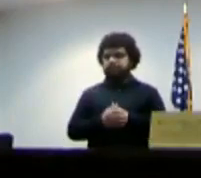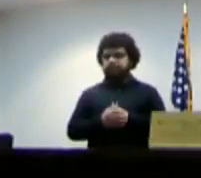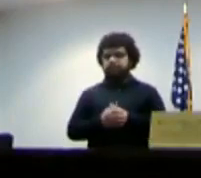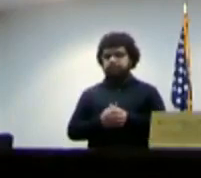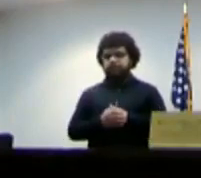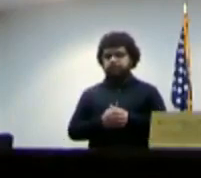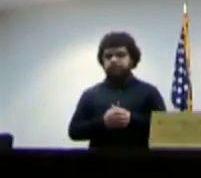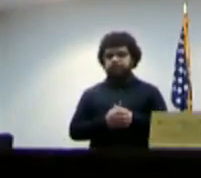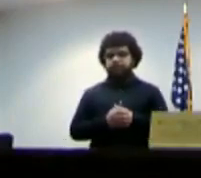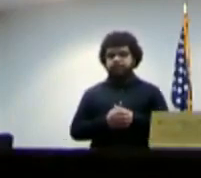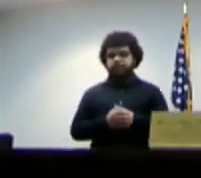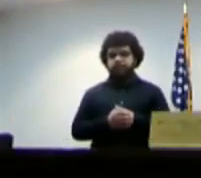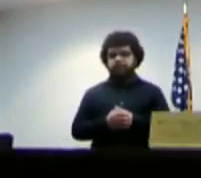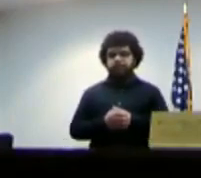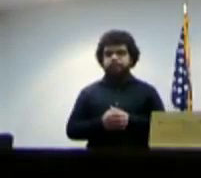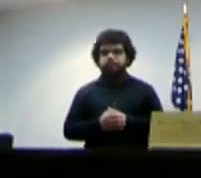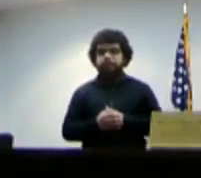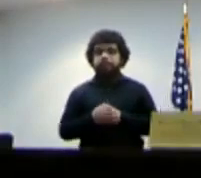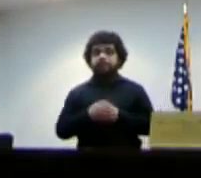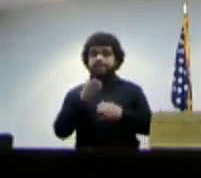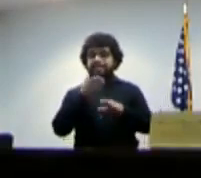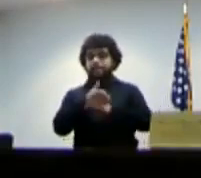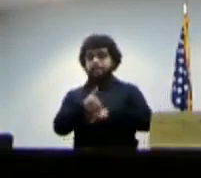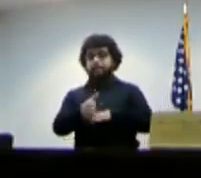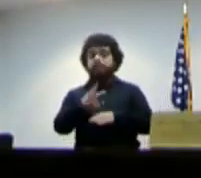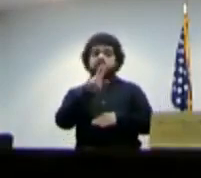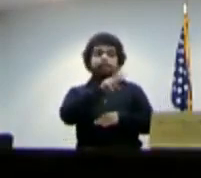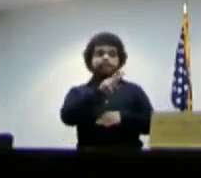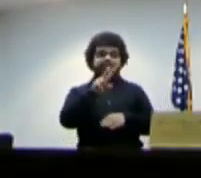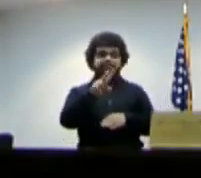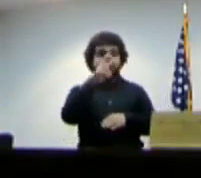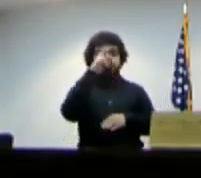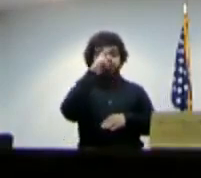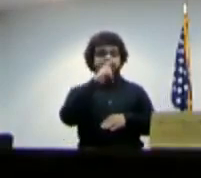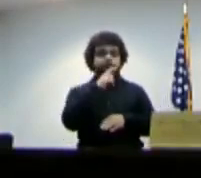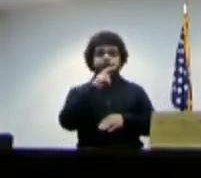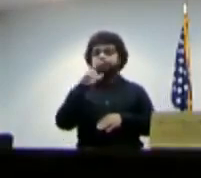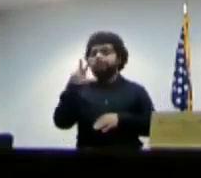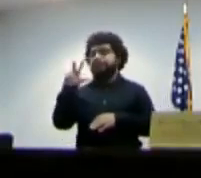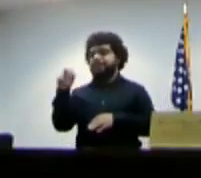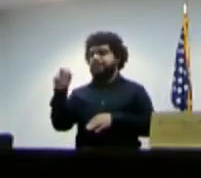luego del 22 de agosto y el 30 de agosto,